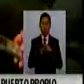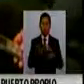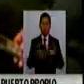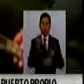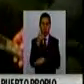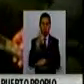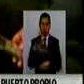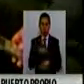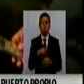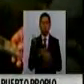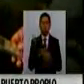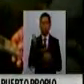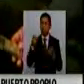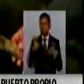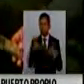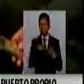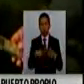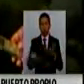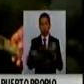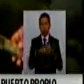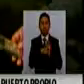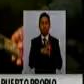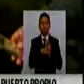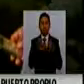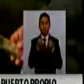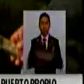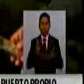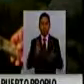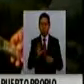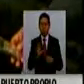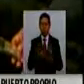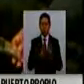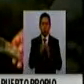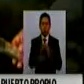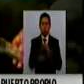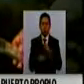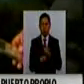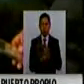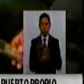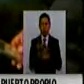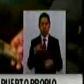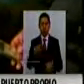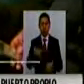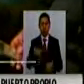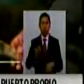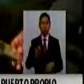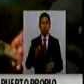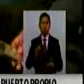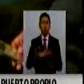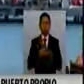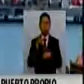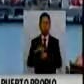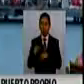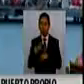Bolivia tienen un impacto negativo en el nivel de su desarrollo, del crecimiento del Producto Interno Bruto, como